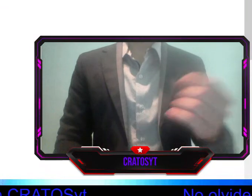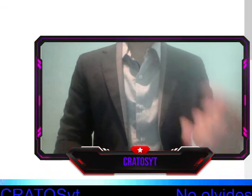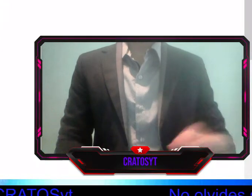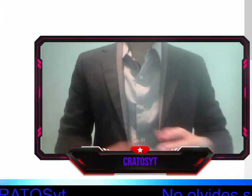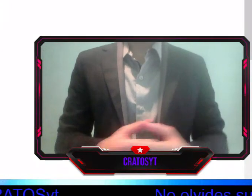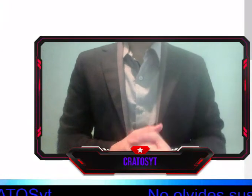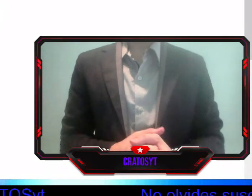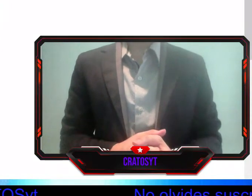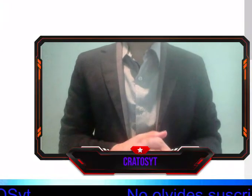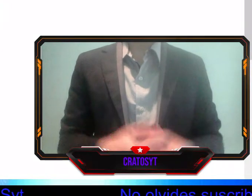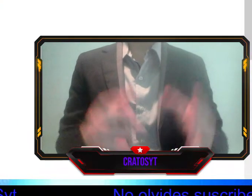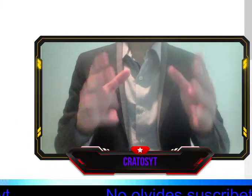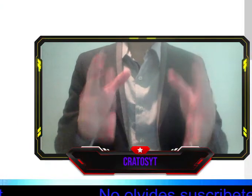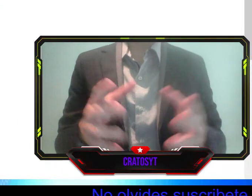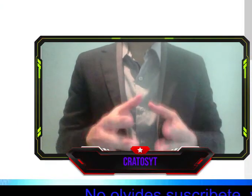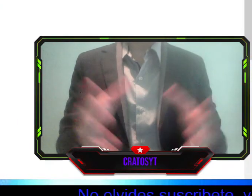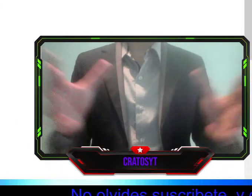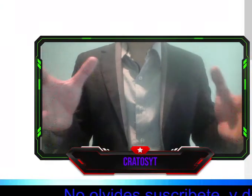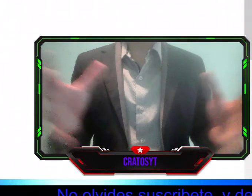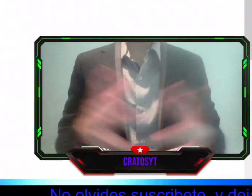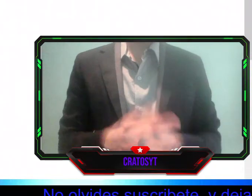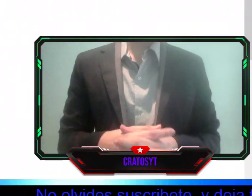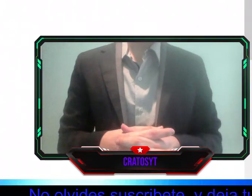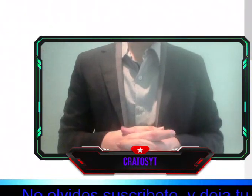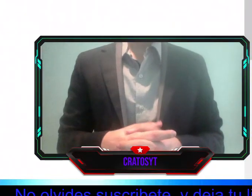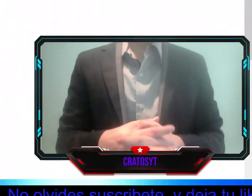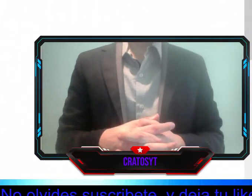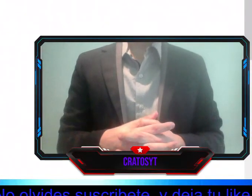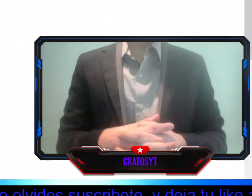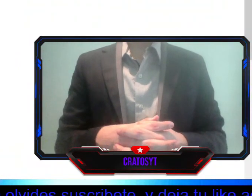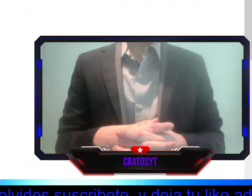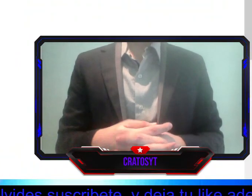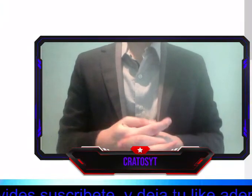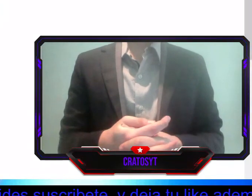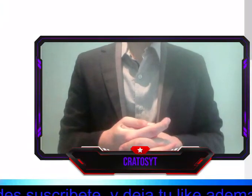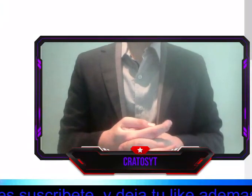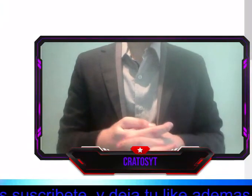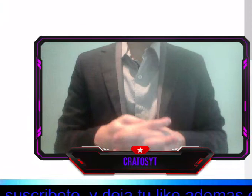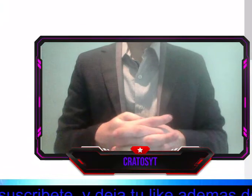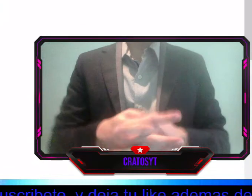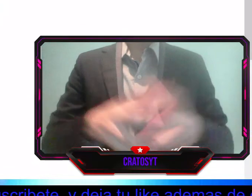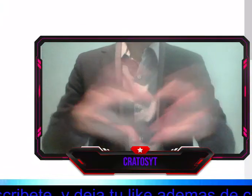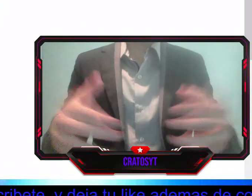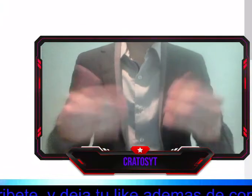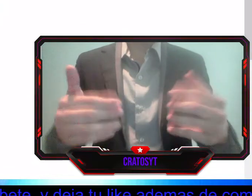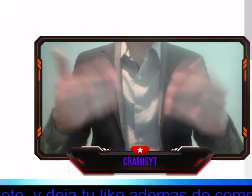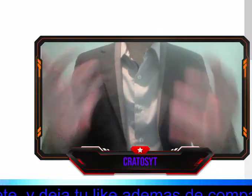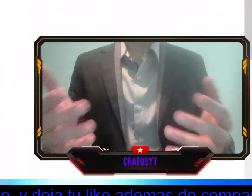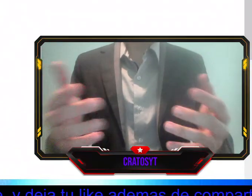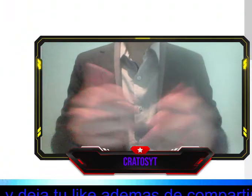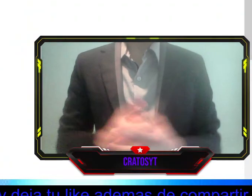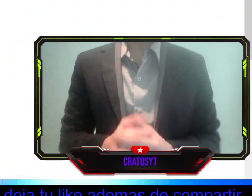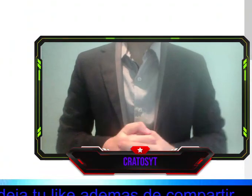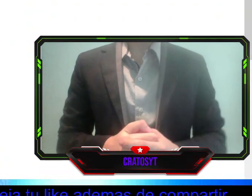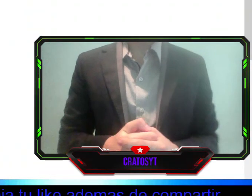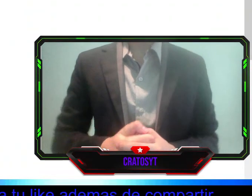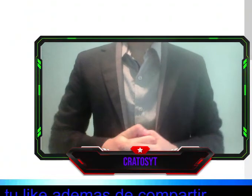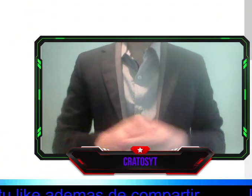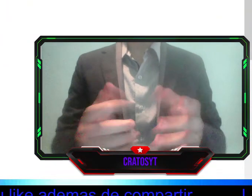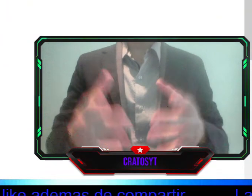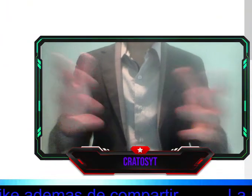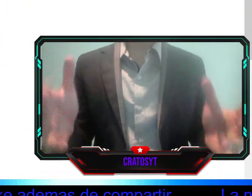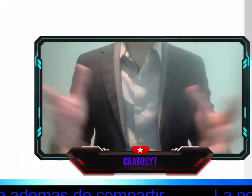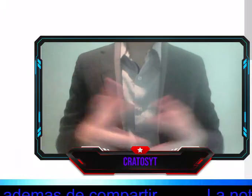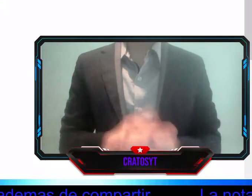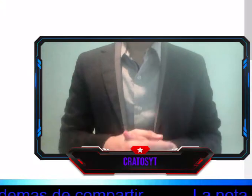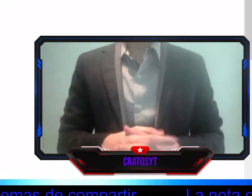en particular la que se dio por parte de Álvaro Delgado, ese periodista. Yo pues incluso es alguien de los cuales estoy al tanto de las notas que sube, porque